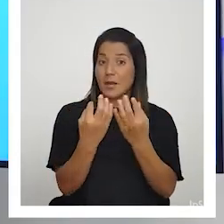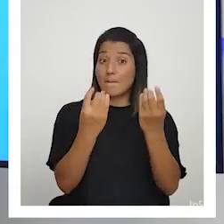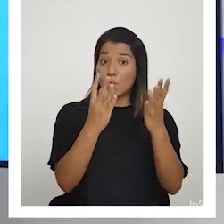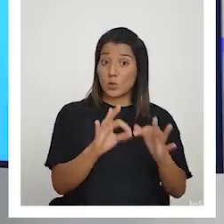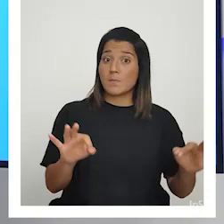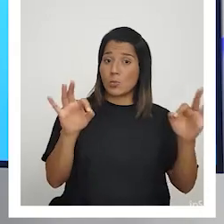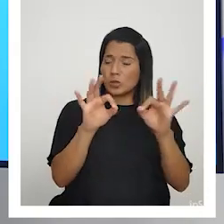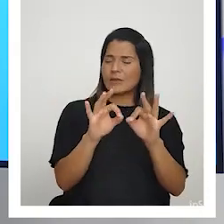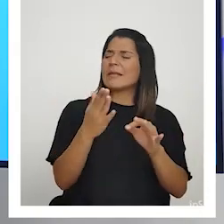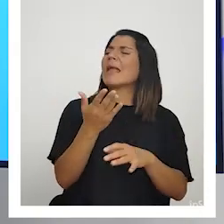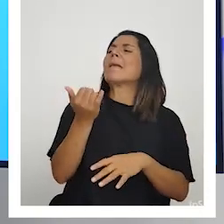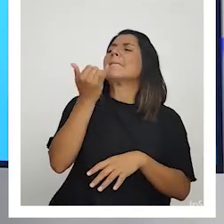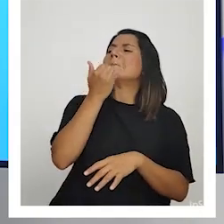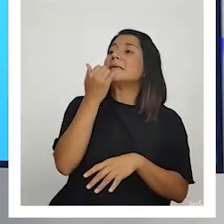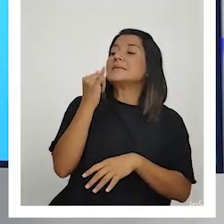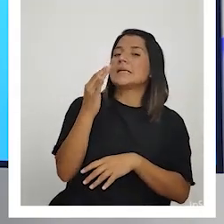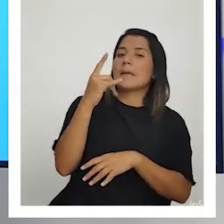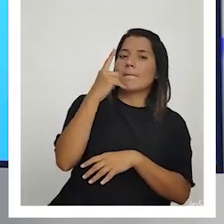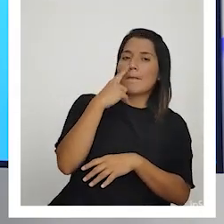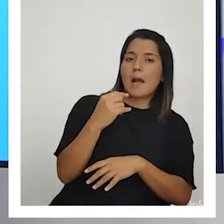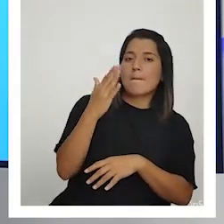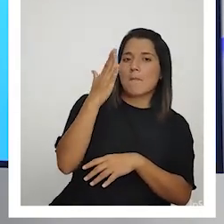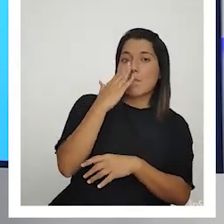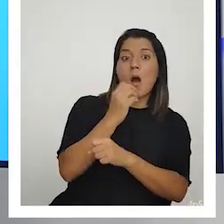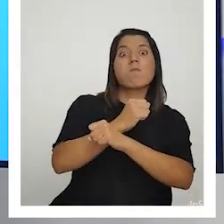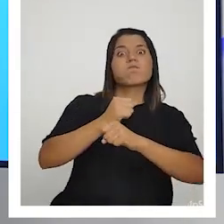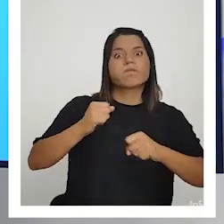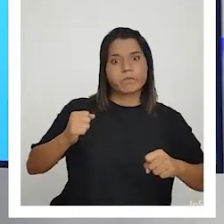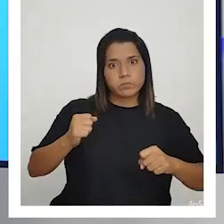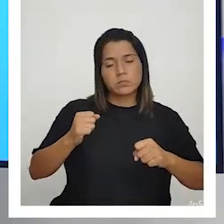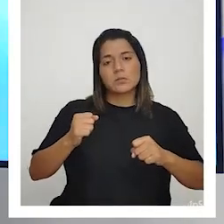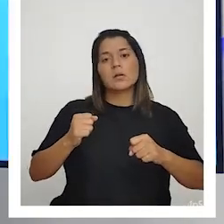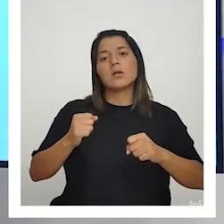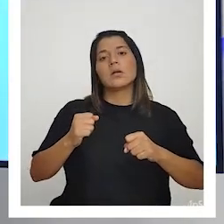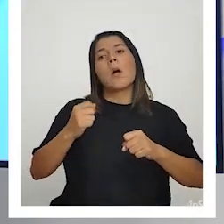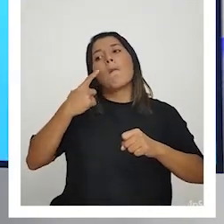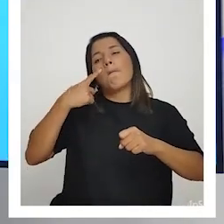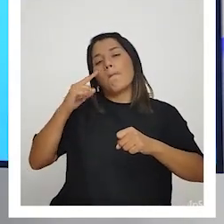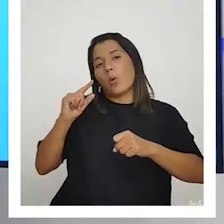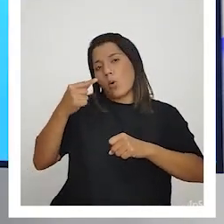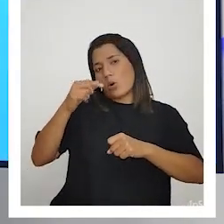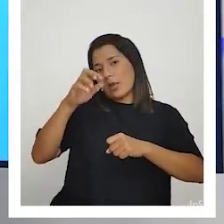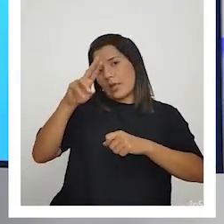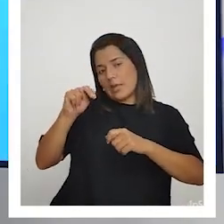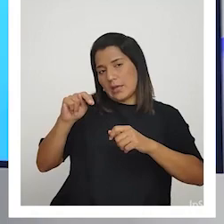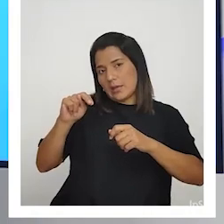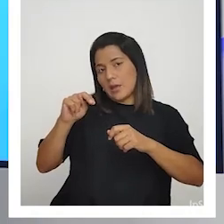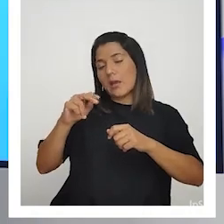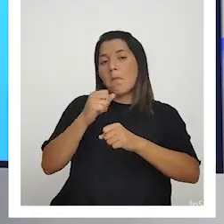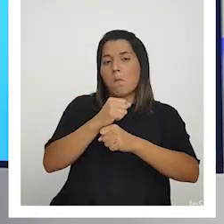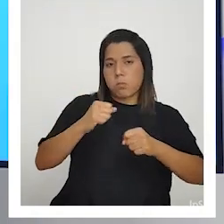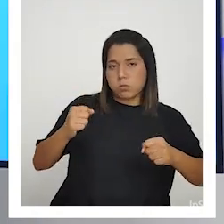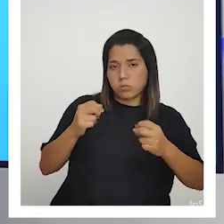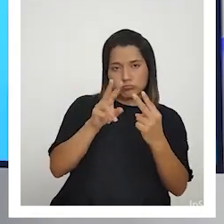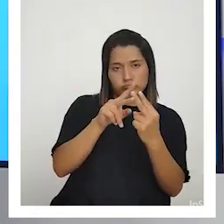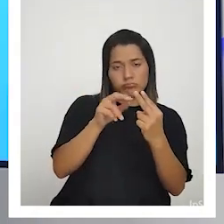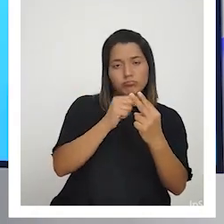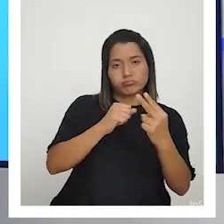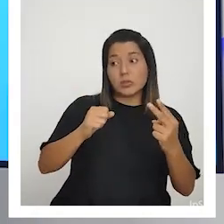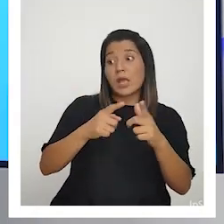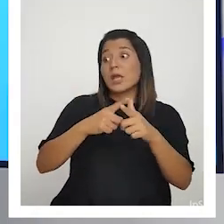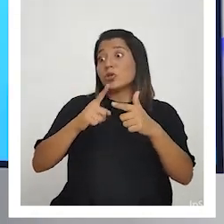mamá son obesos? Y suele ser por genética que los niños, que a veces ya no son tan niños de 10, 12 años, suelen ser